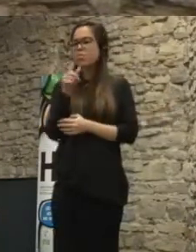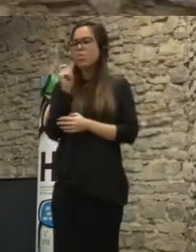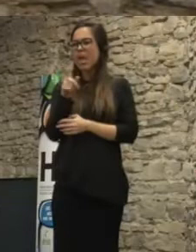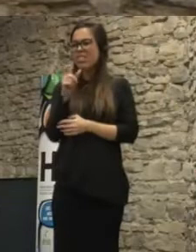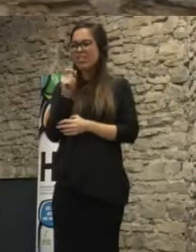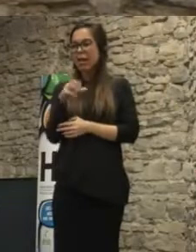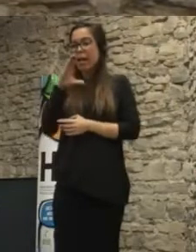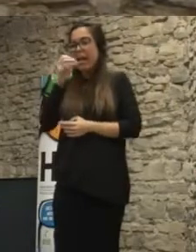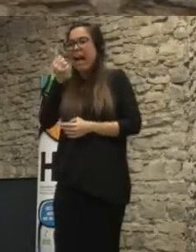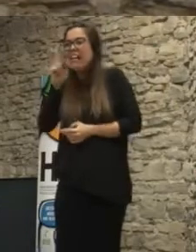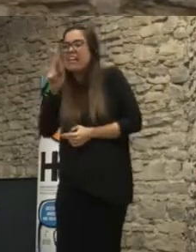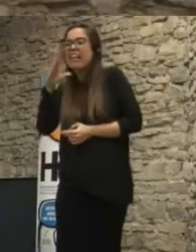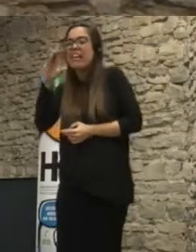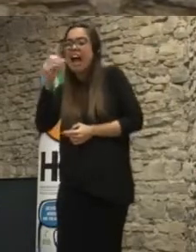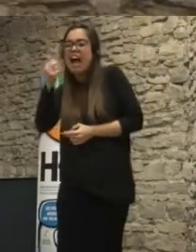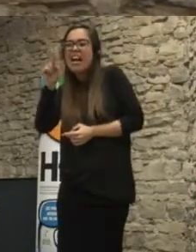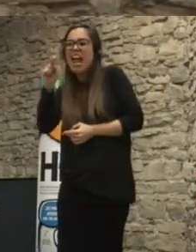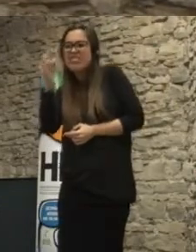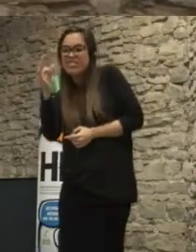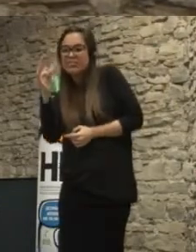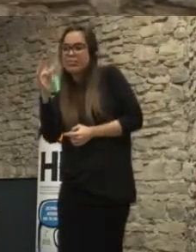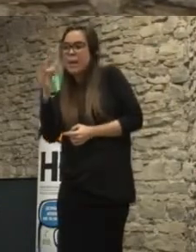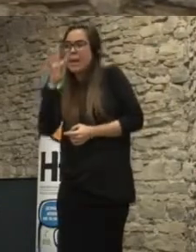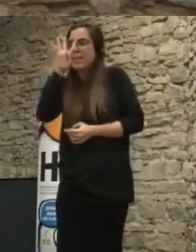se dice en catalán,